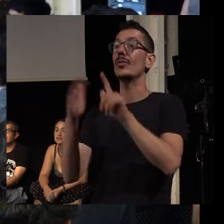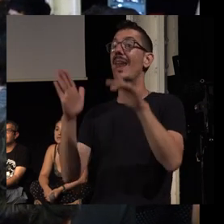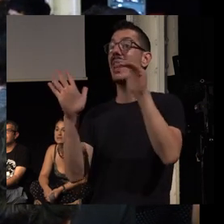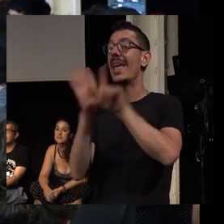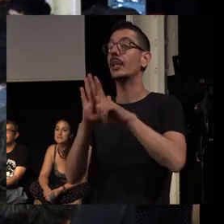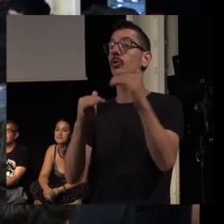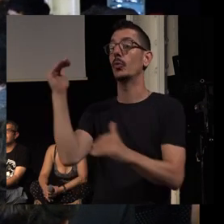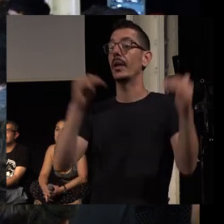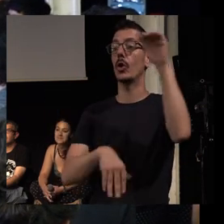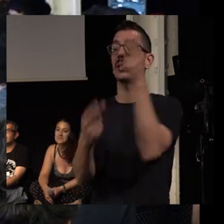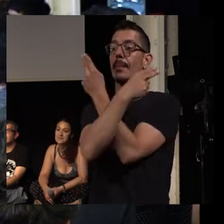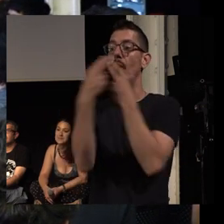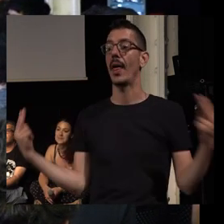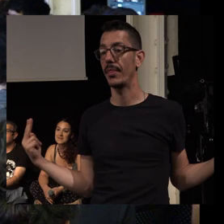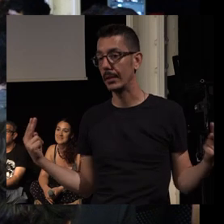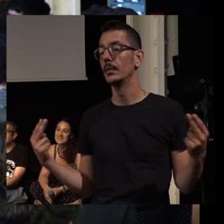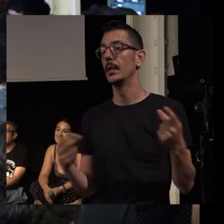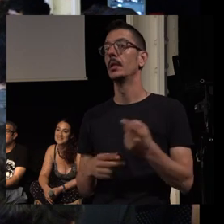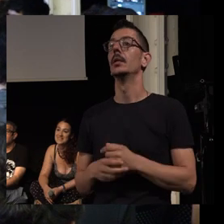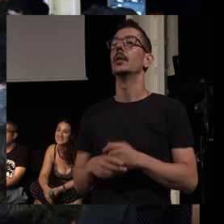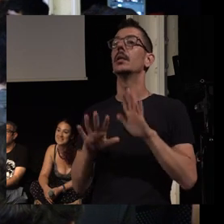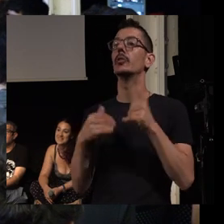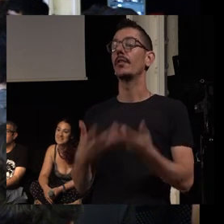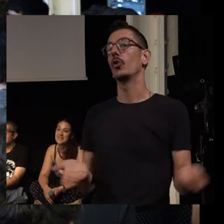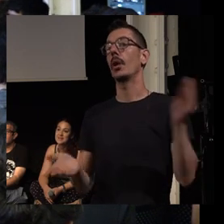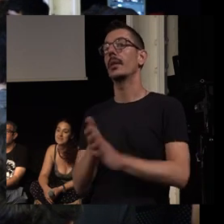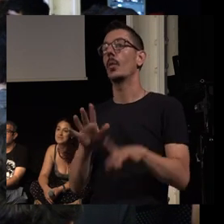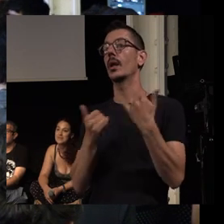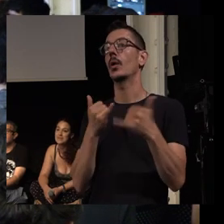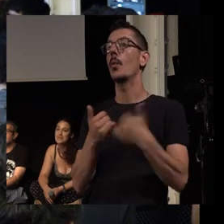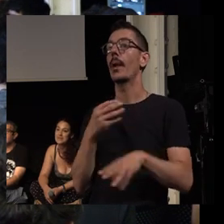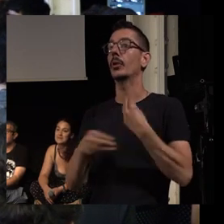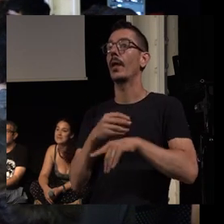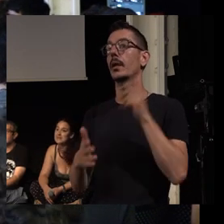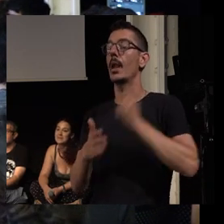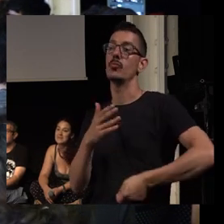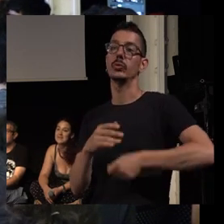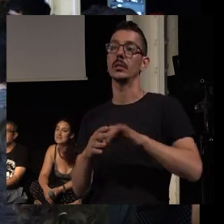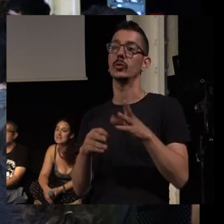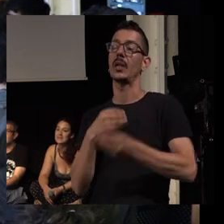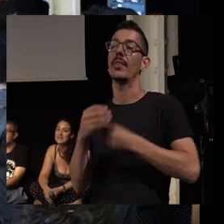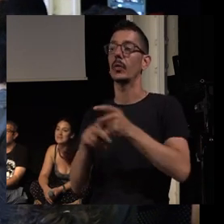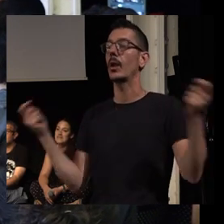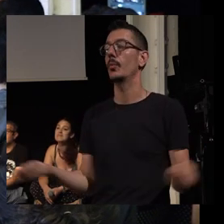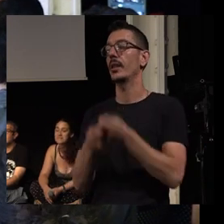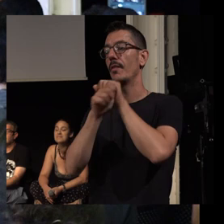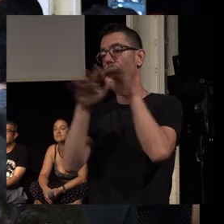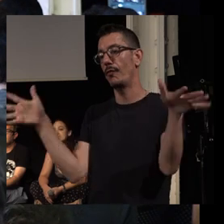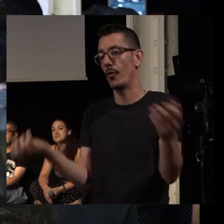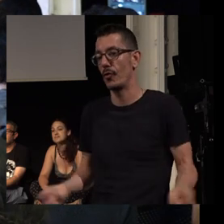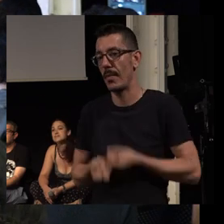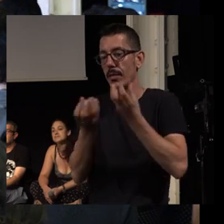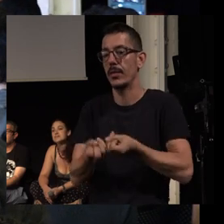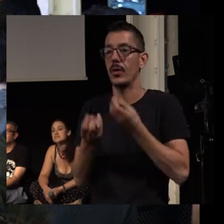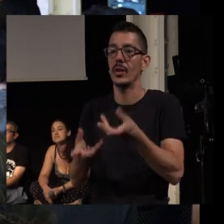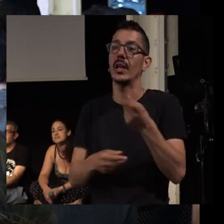otro Trías, no, como les he nombrado, y que, bueno, que se vuelva a poner y que se vuelvan a hacer las multas. Entonces sería muy bien una campaña de información de saber que